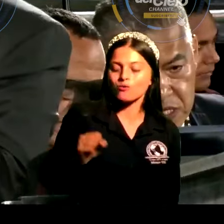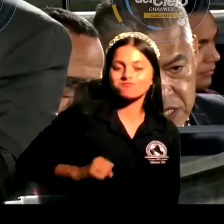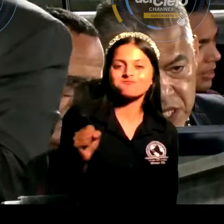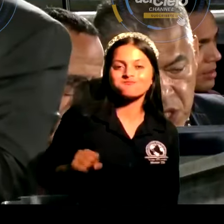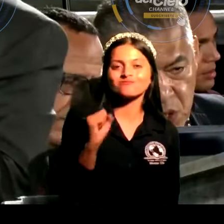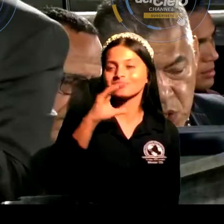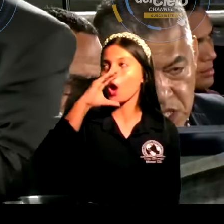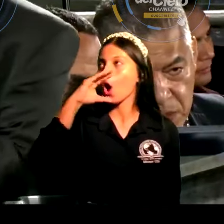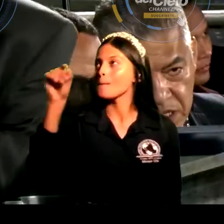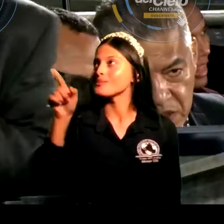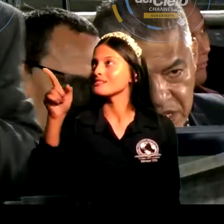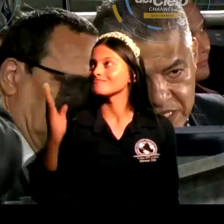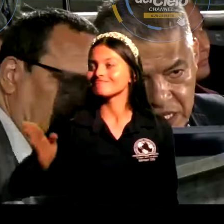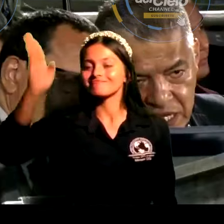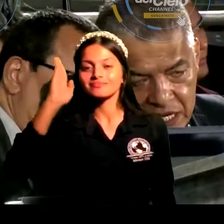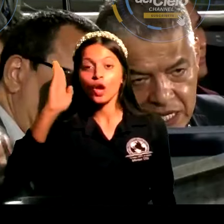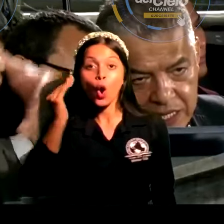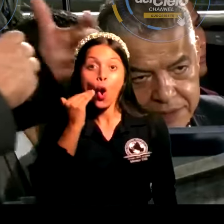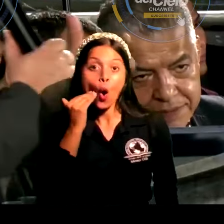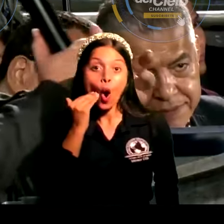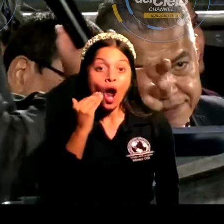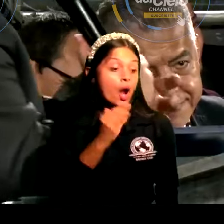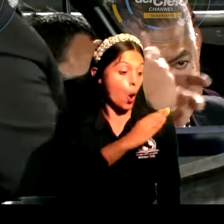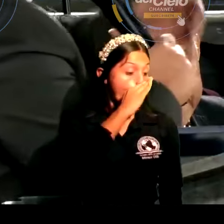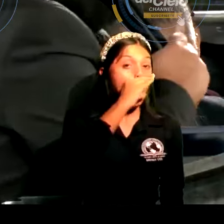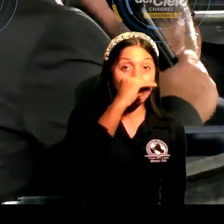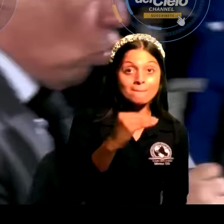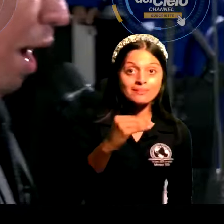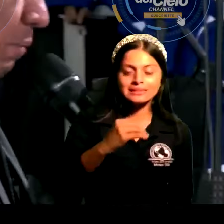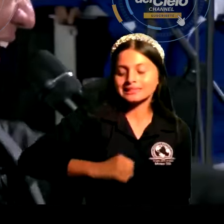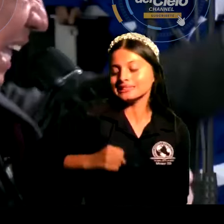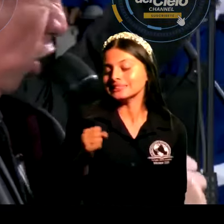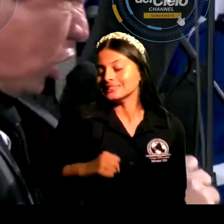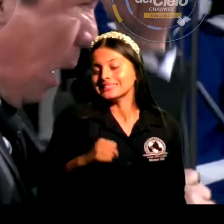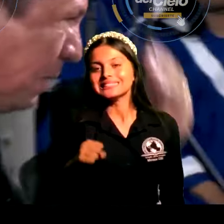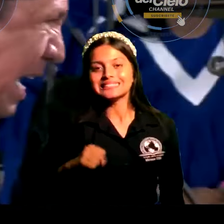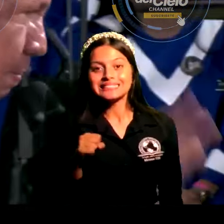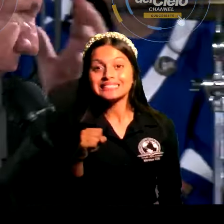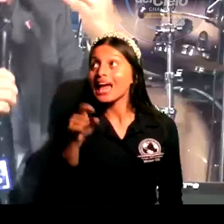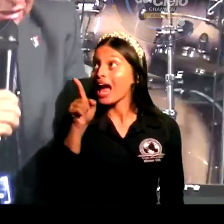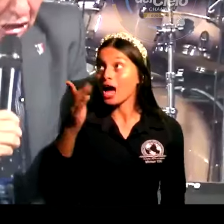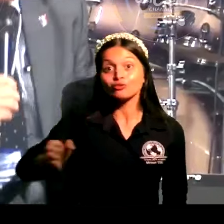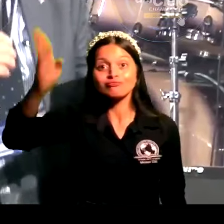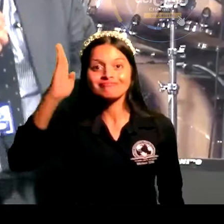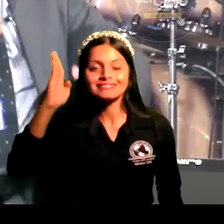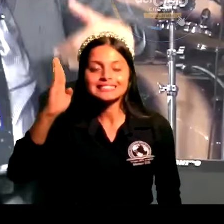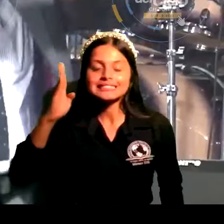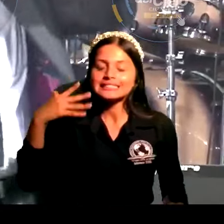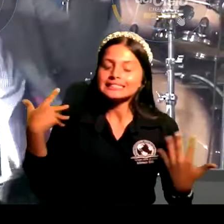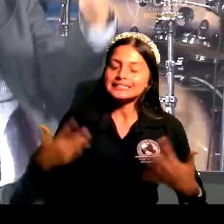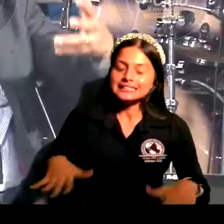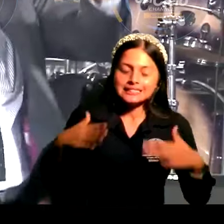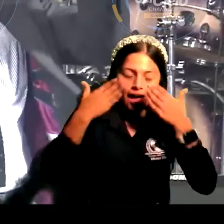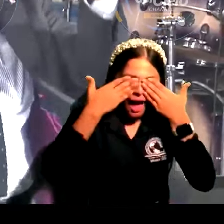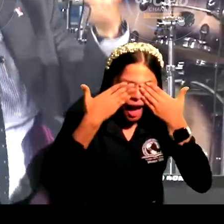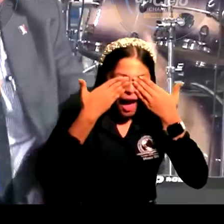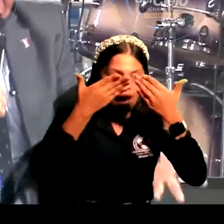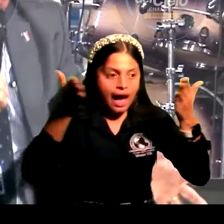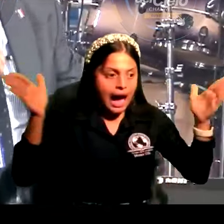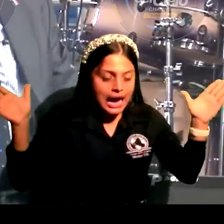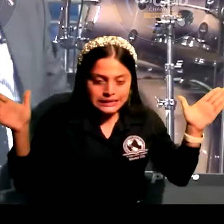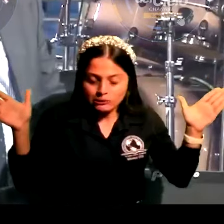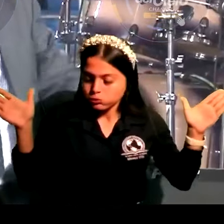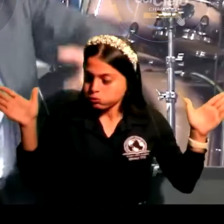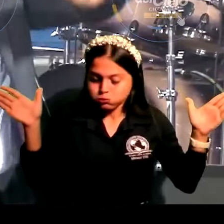problema. Cuando el hombre desobedeció a Dios, se dio cuenta de lo que había perdido. Perdió la